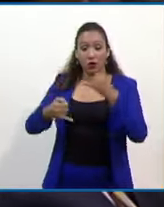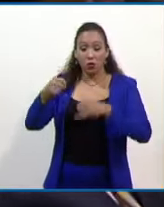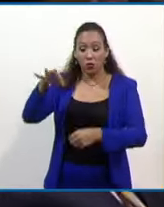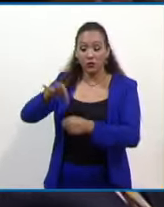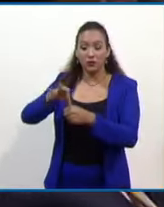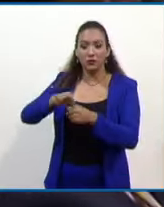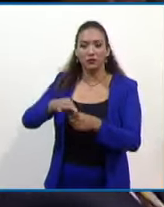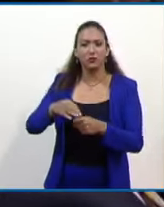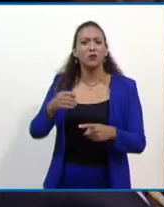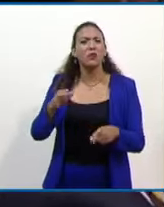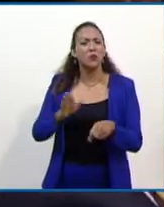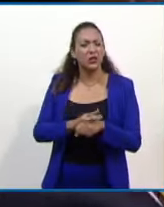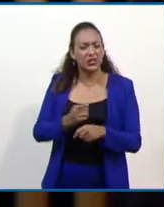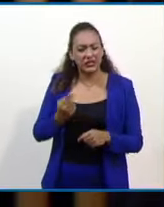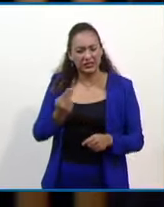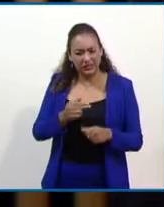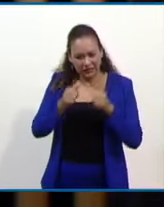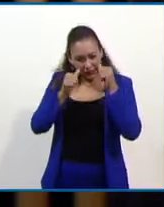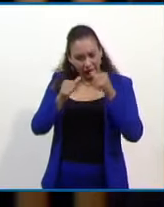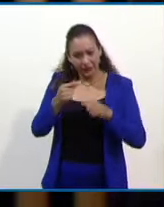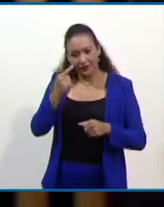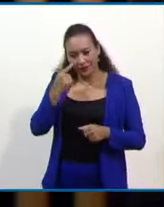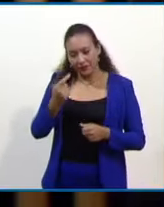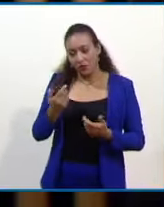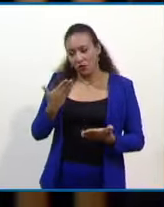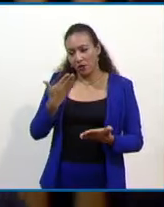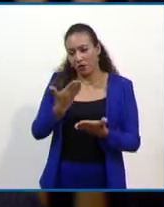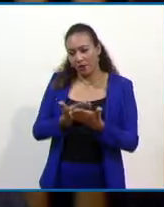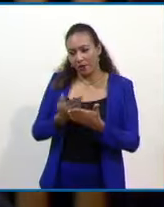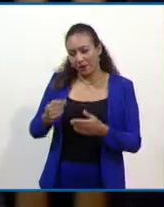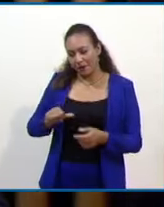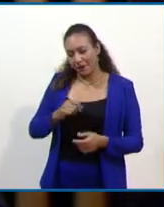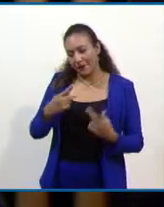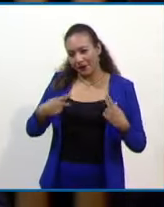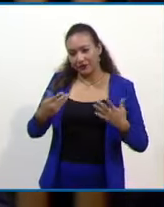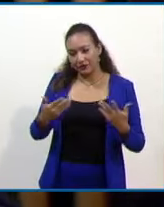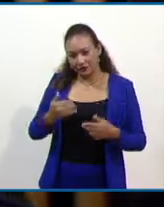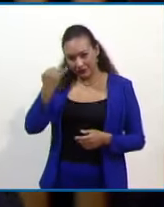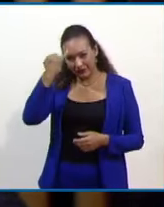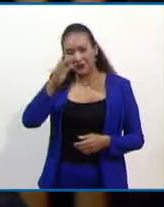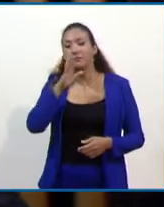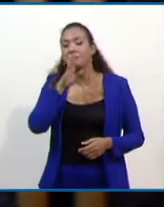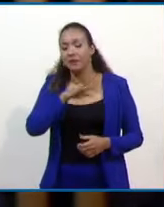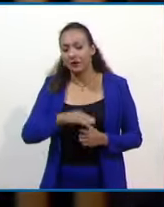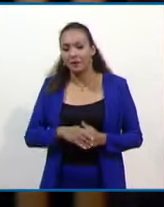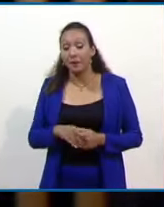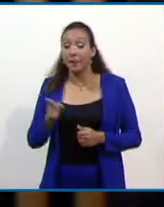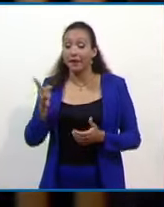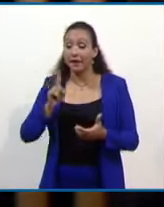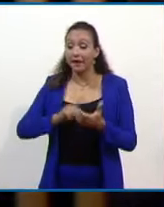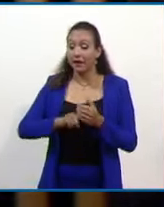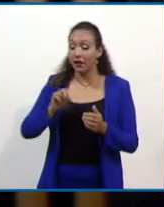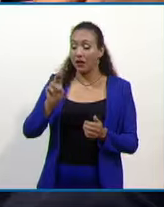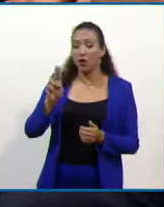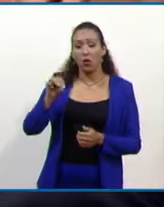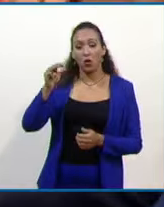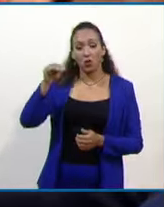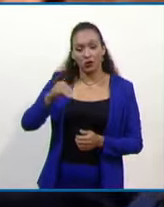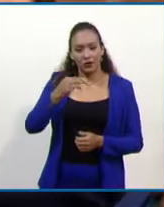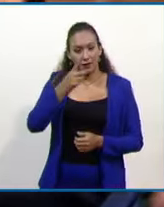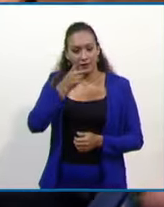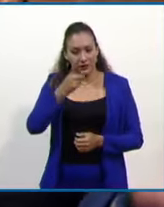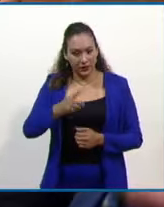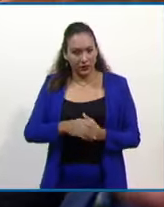un diagnóstico equivocado. Al participar en un foro de análisis organizado por la UNAM sobre dicha iniciativa, aseguró que este mecanismo